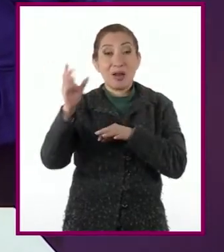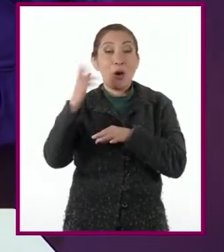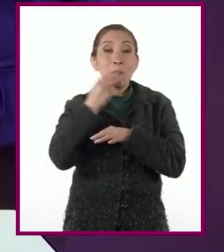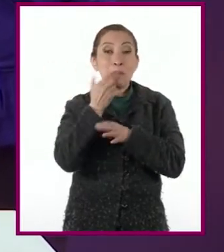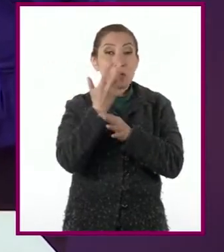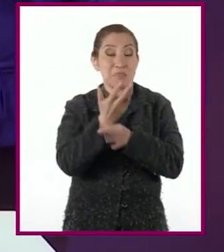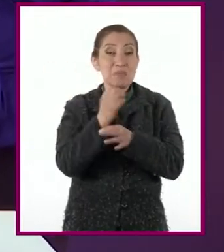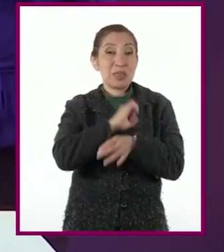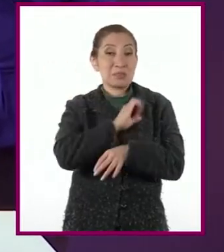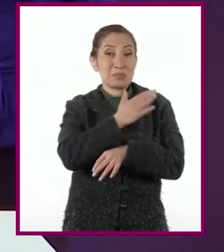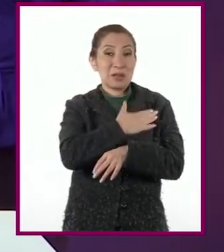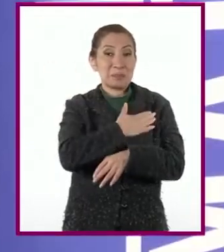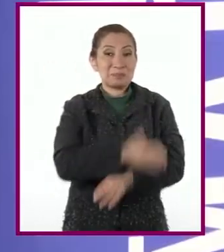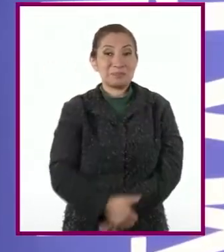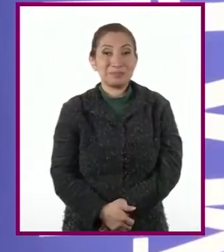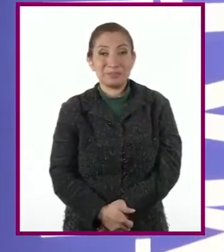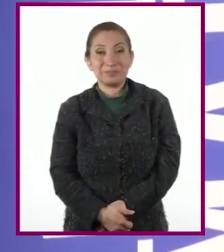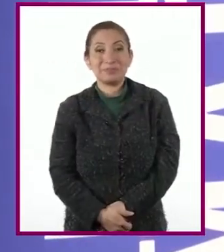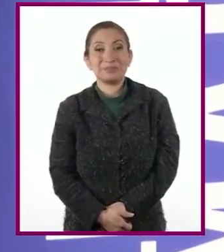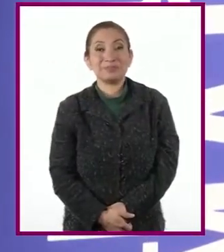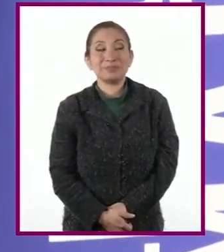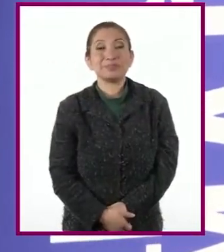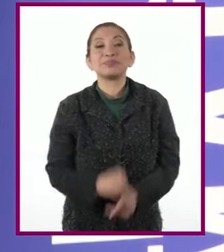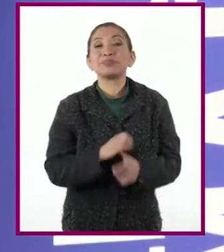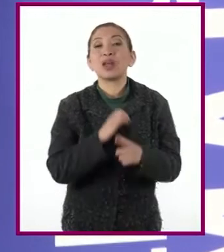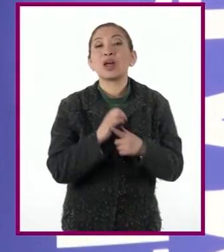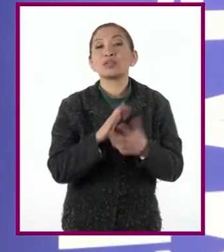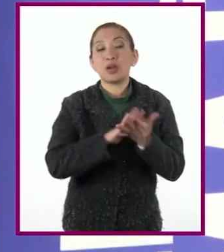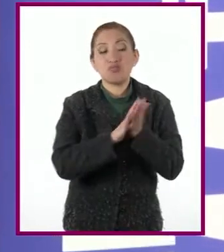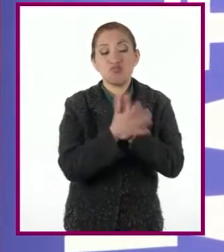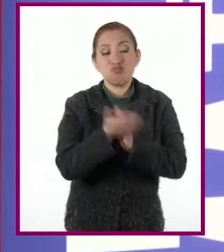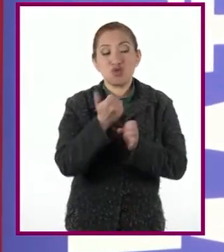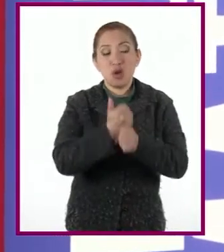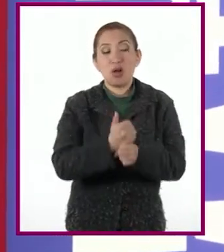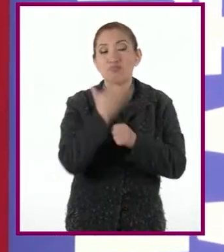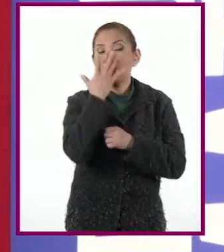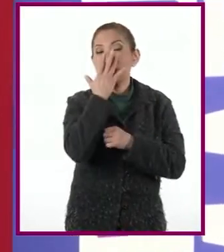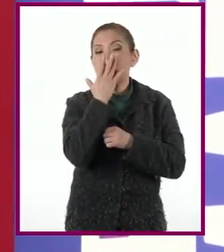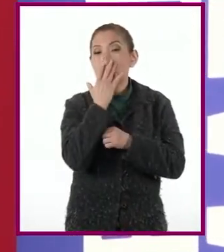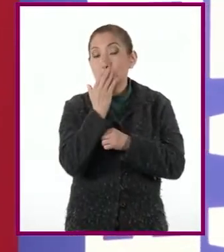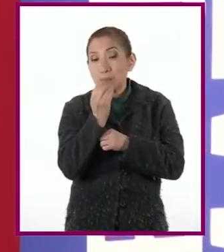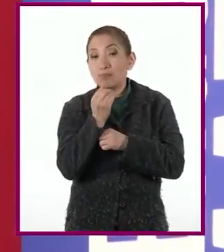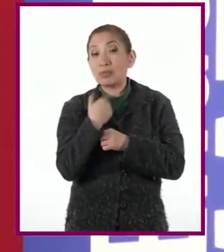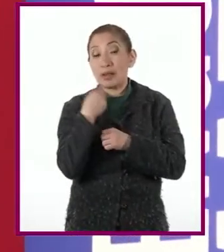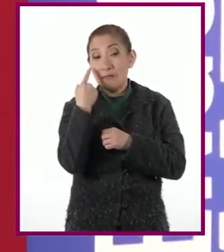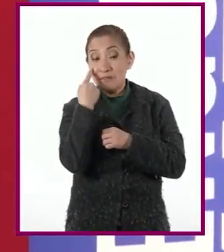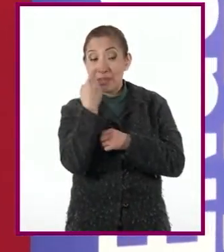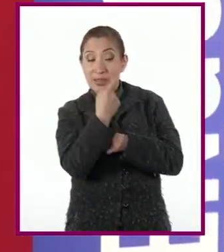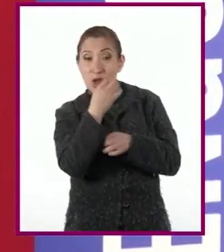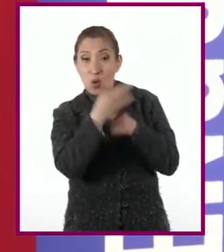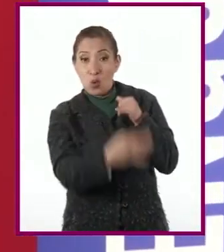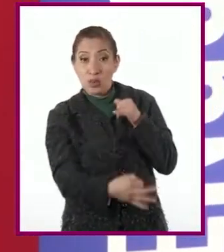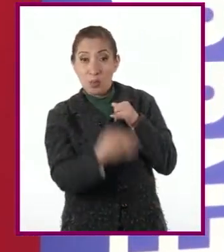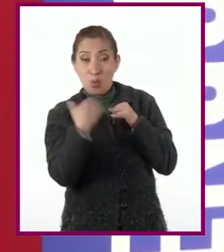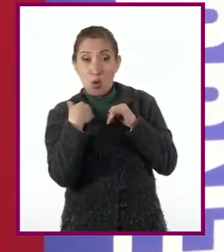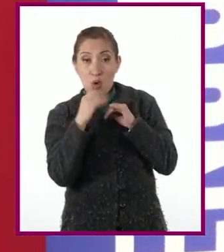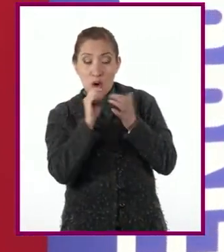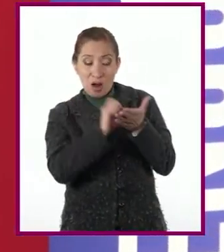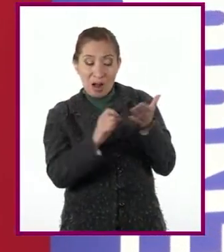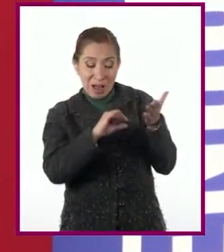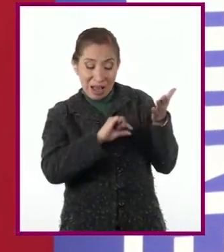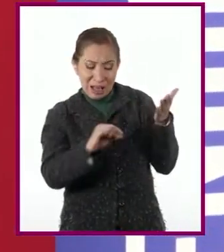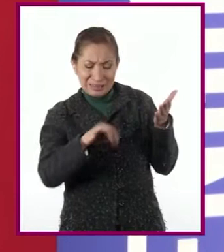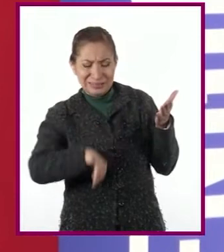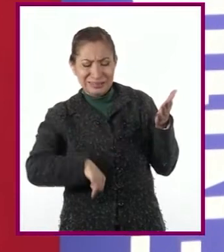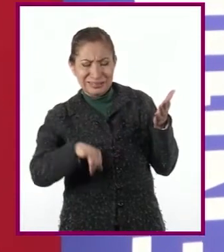poesía española. Así, convierte el dolor en algo bello. Fíjense al final de la obra. Llama